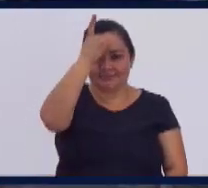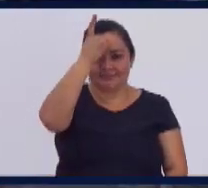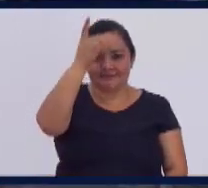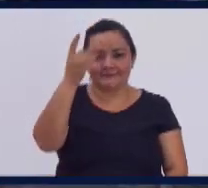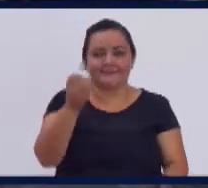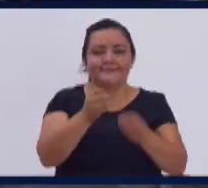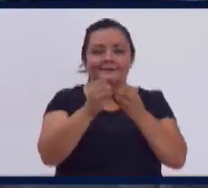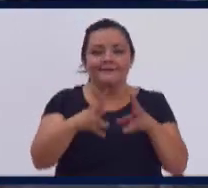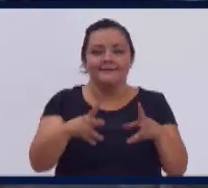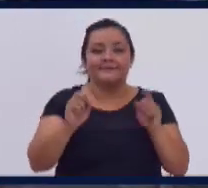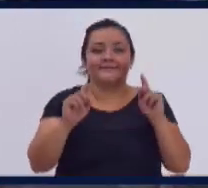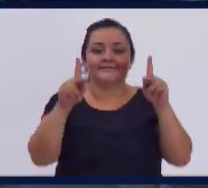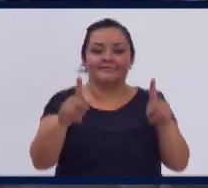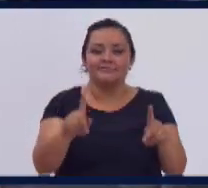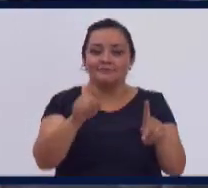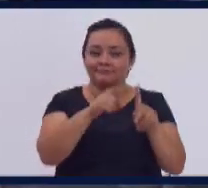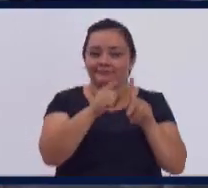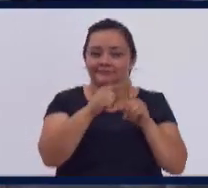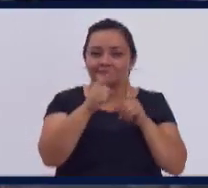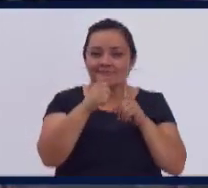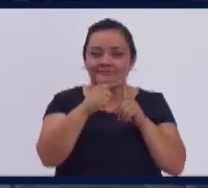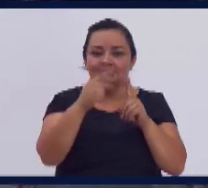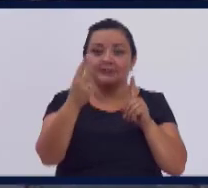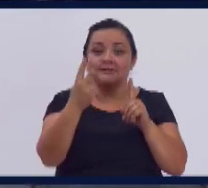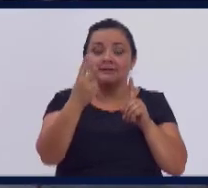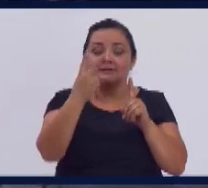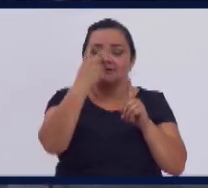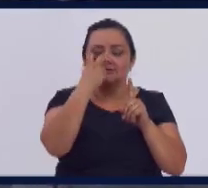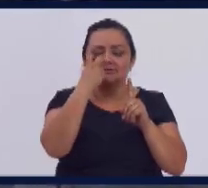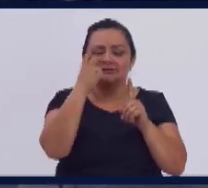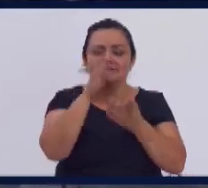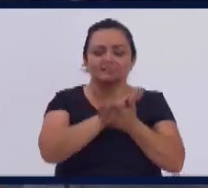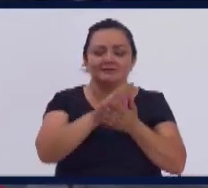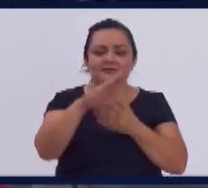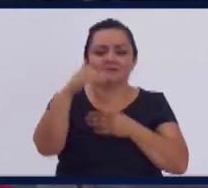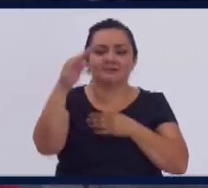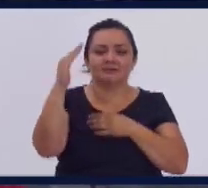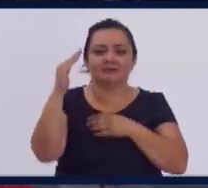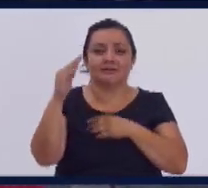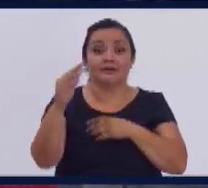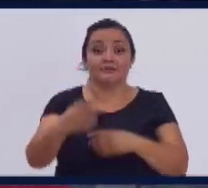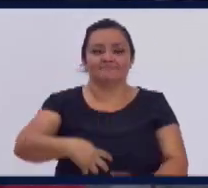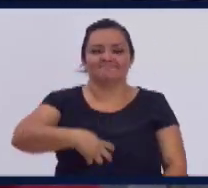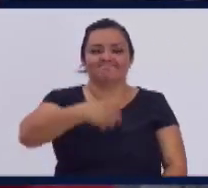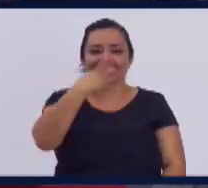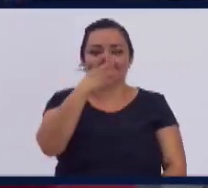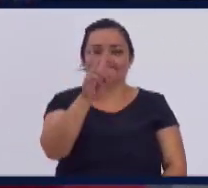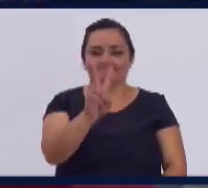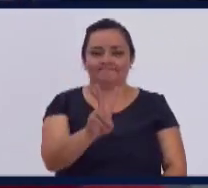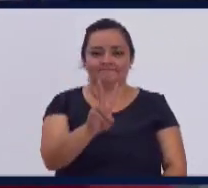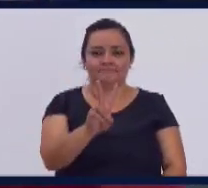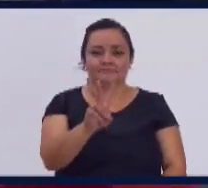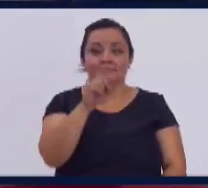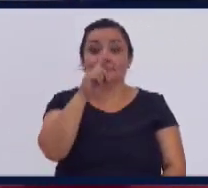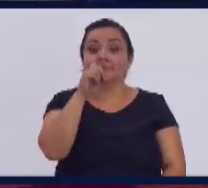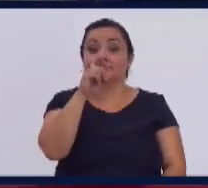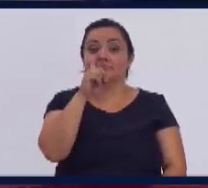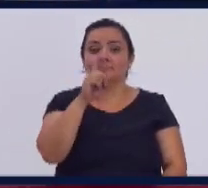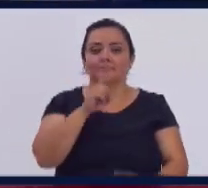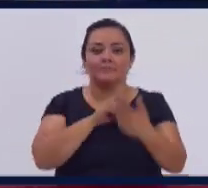oportunidades llega a la vida del hombre, número uno, por la ceguera espiritual, número dos, por la soberbia que hay en él, número tres, por